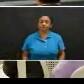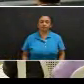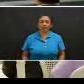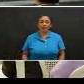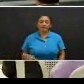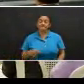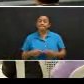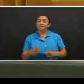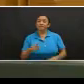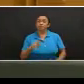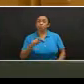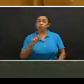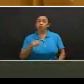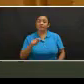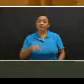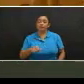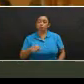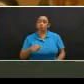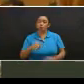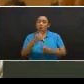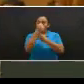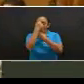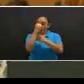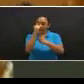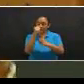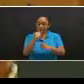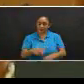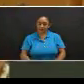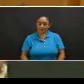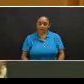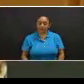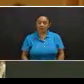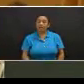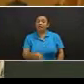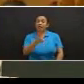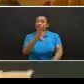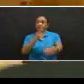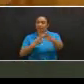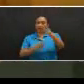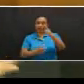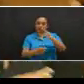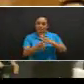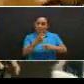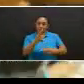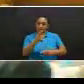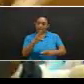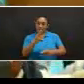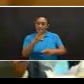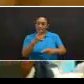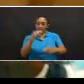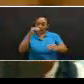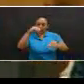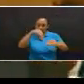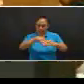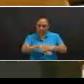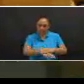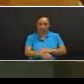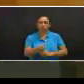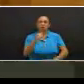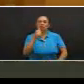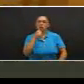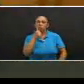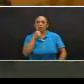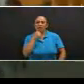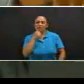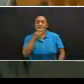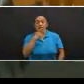Pero debemos de sujetarnos. Debemos de regresar y someternos a las autoridades